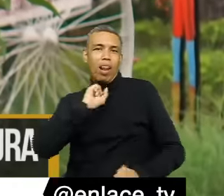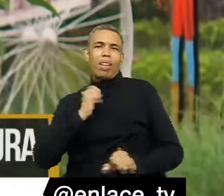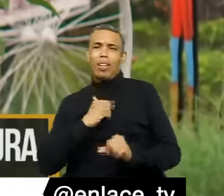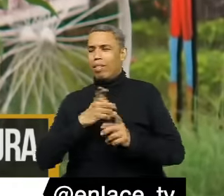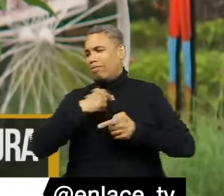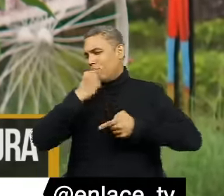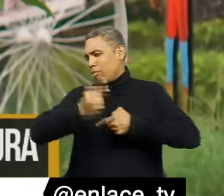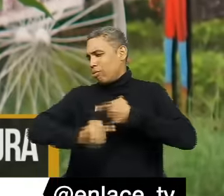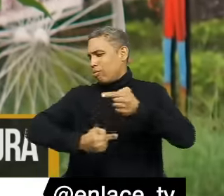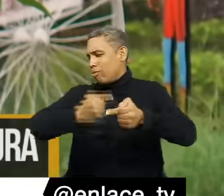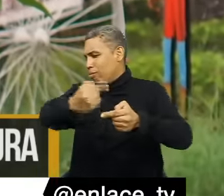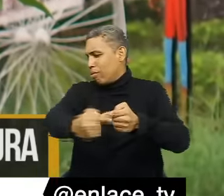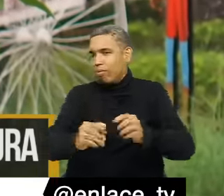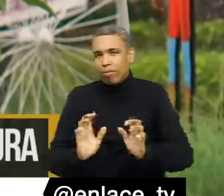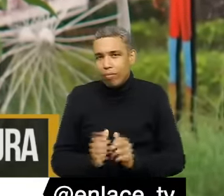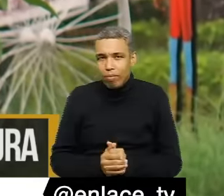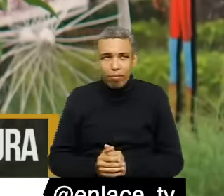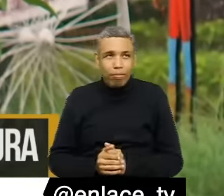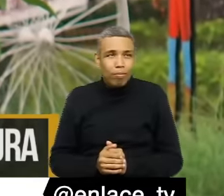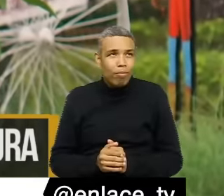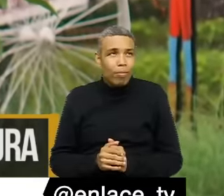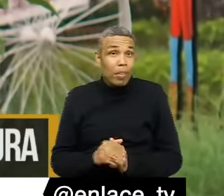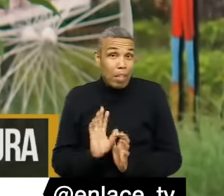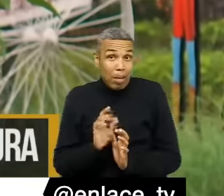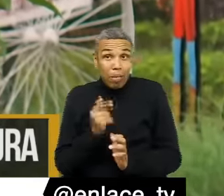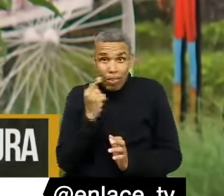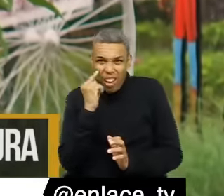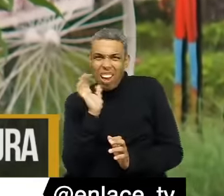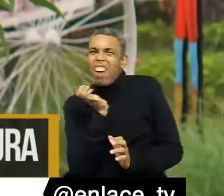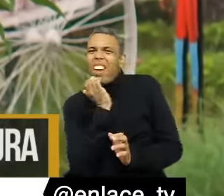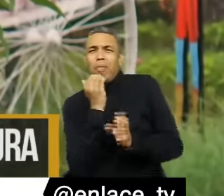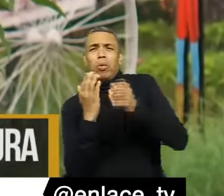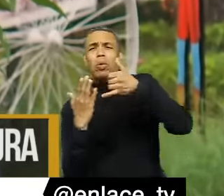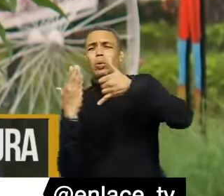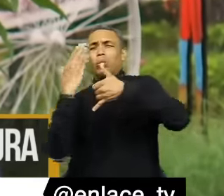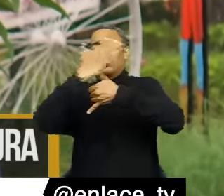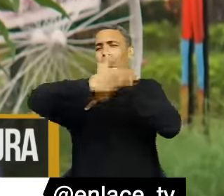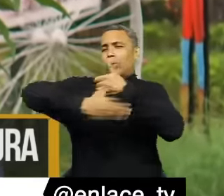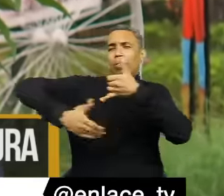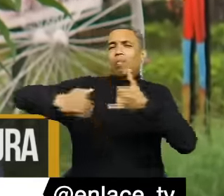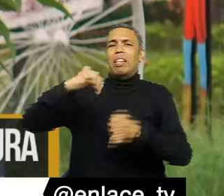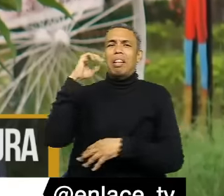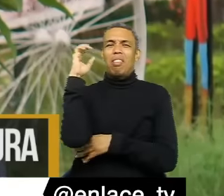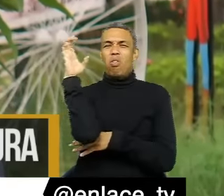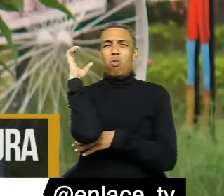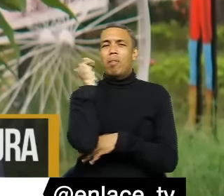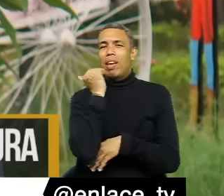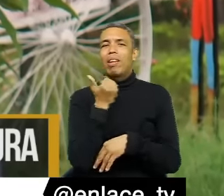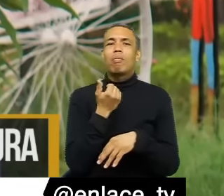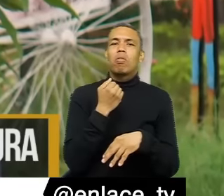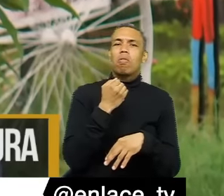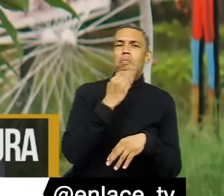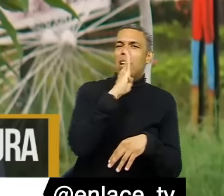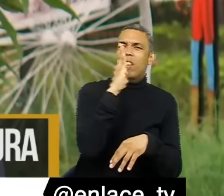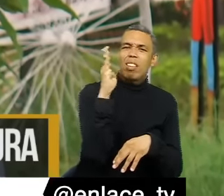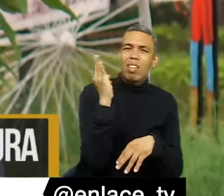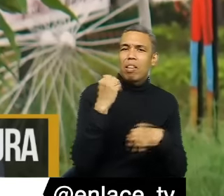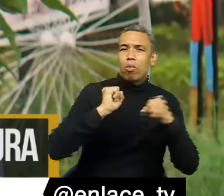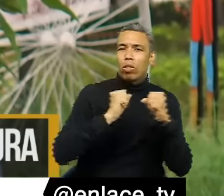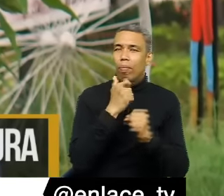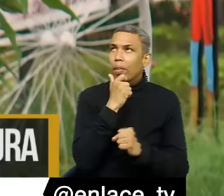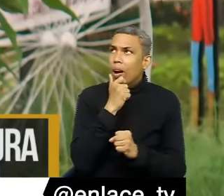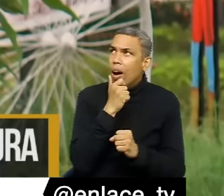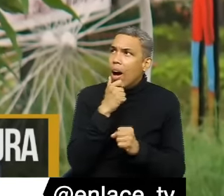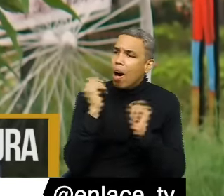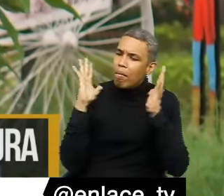como otras cosas que nos identifican, es esta cumbia que es la más famosa del mundo y lo que hemos buscado en esas tres versiones de